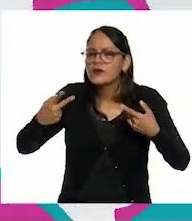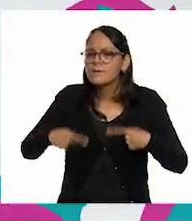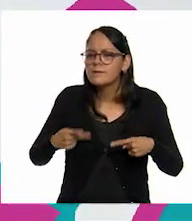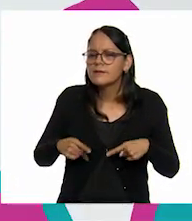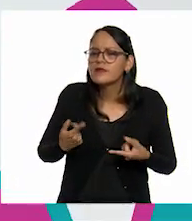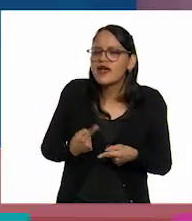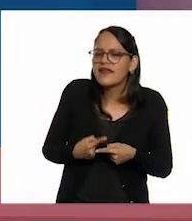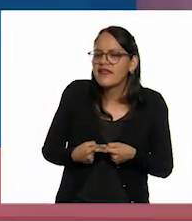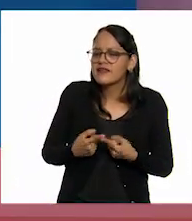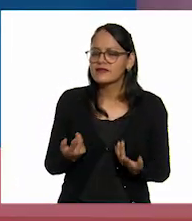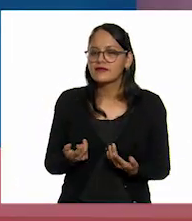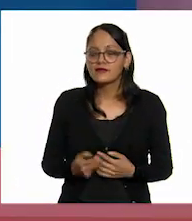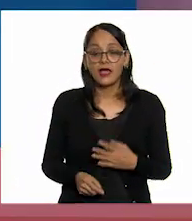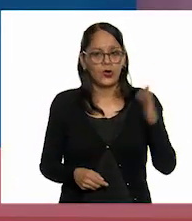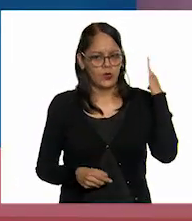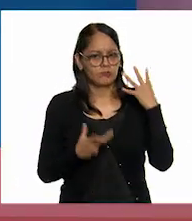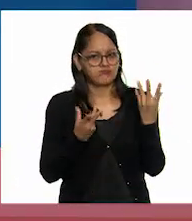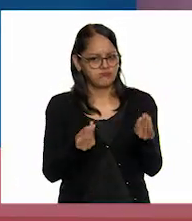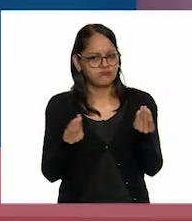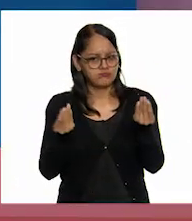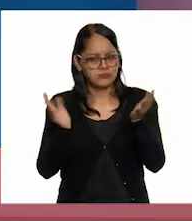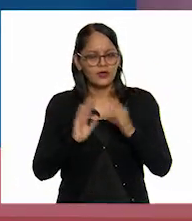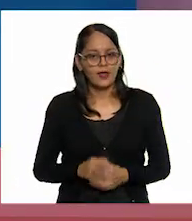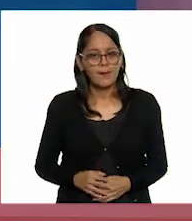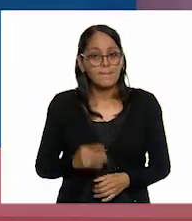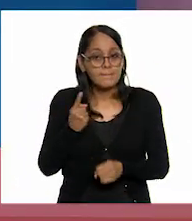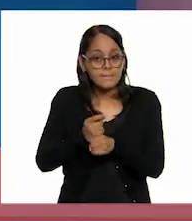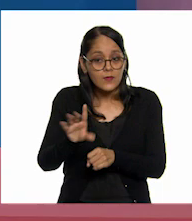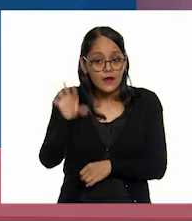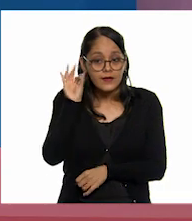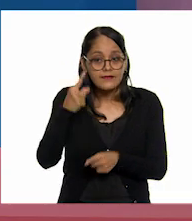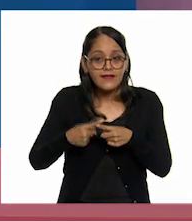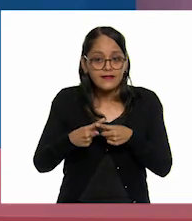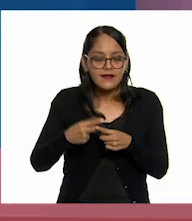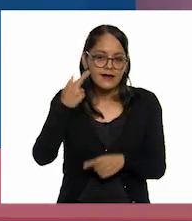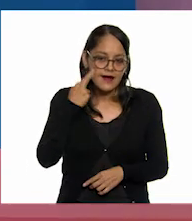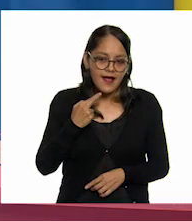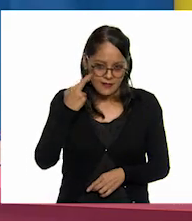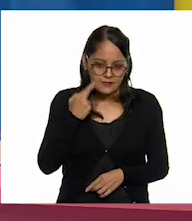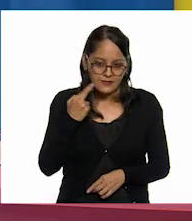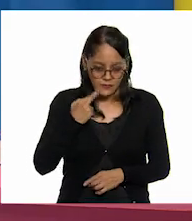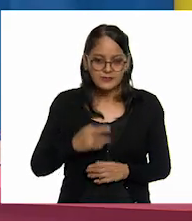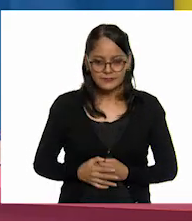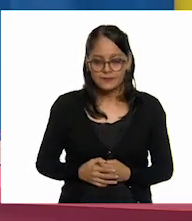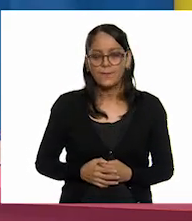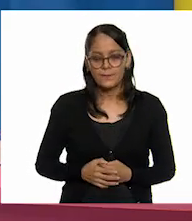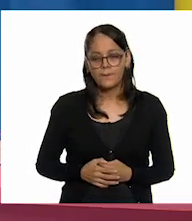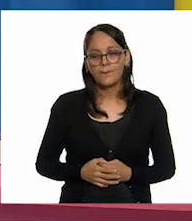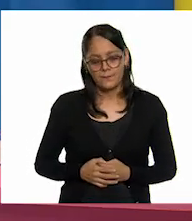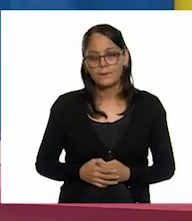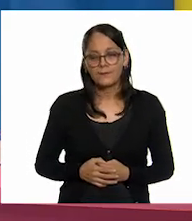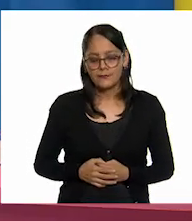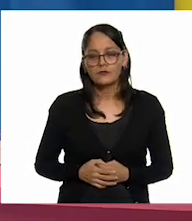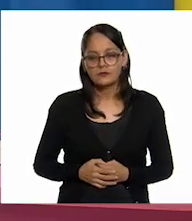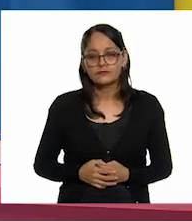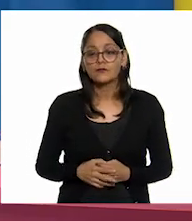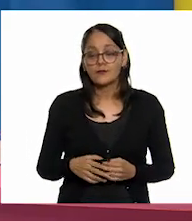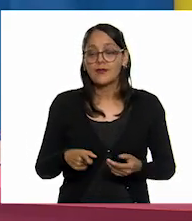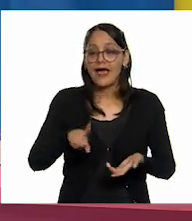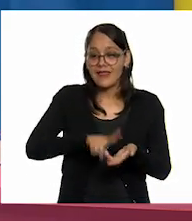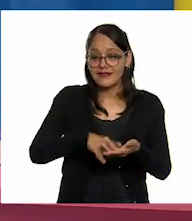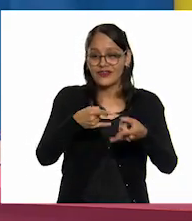son un montón. Bueno, pero los principales son los ratones. Sí, Raulito, tienes razón. Los